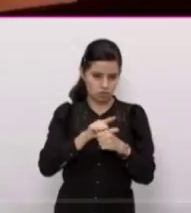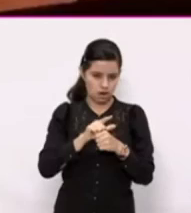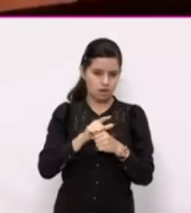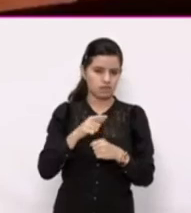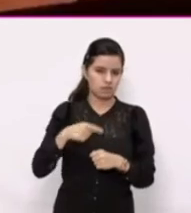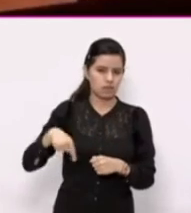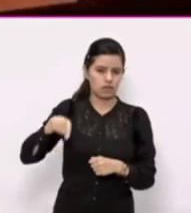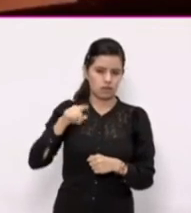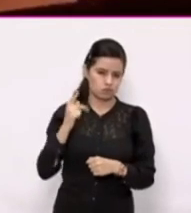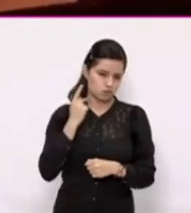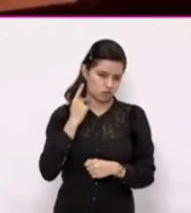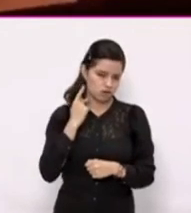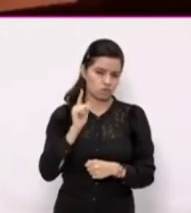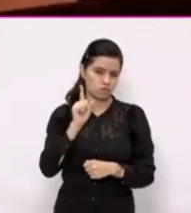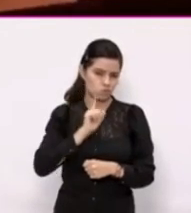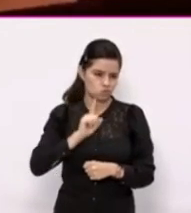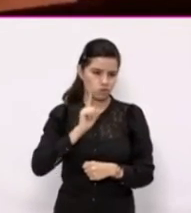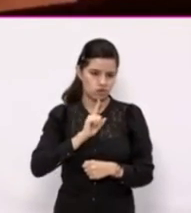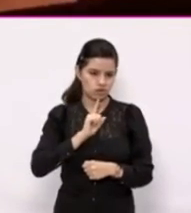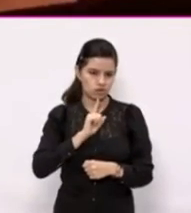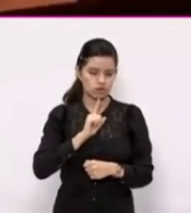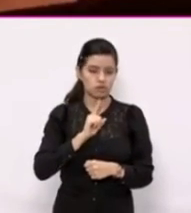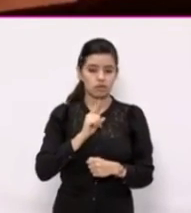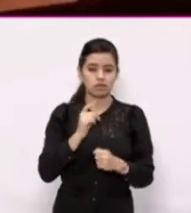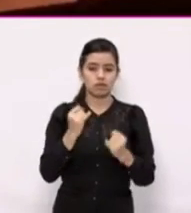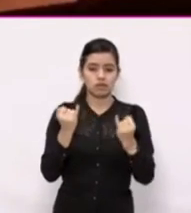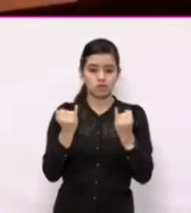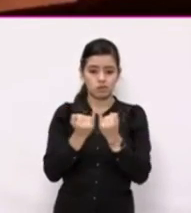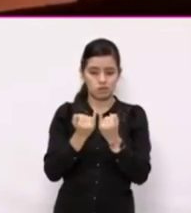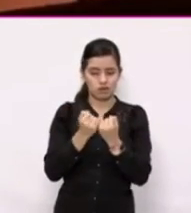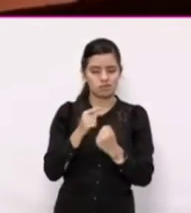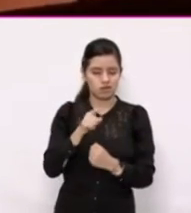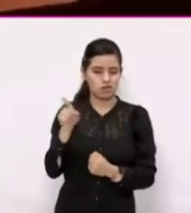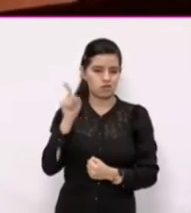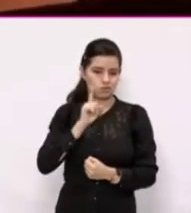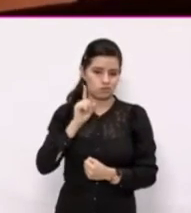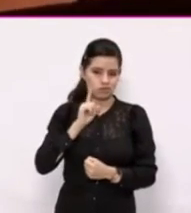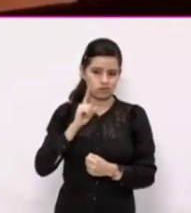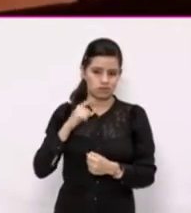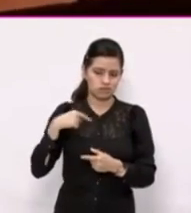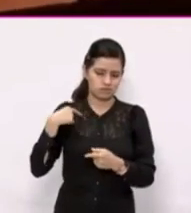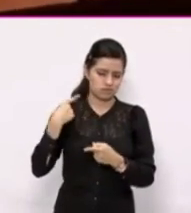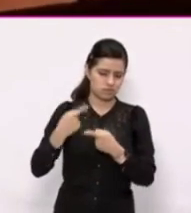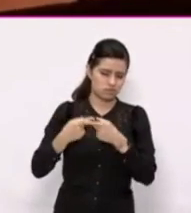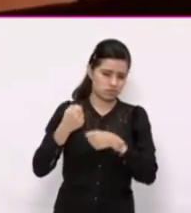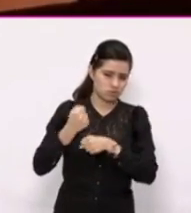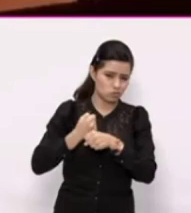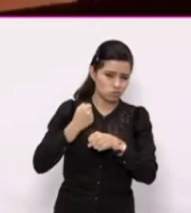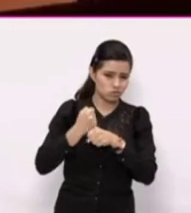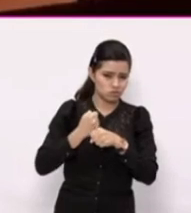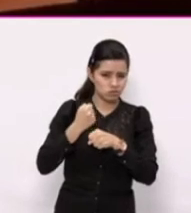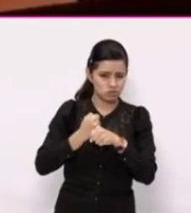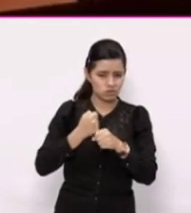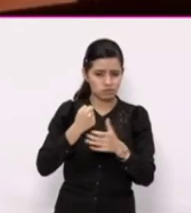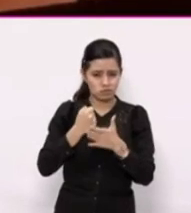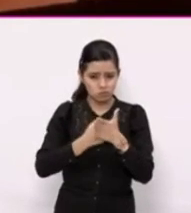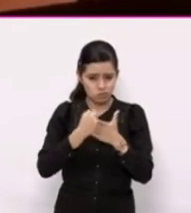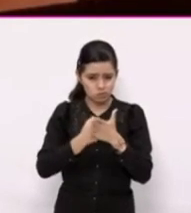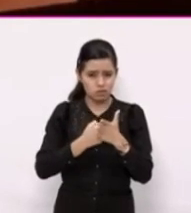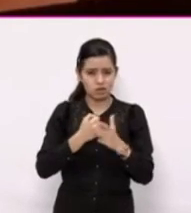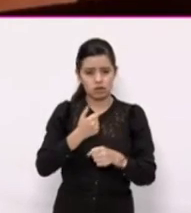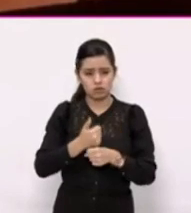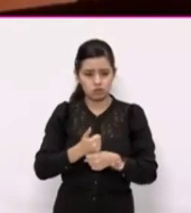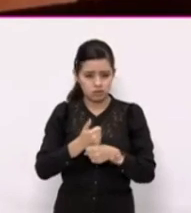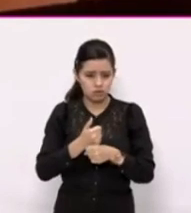compromiso. Mujeres, especial, principalmente de las mujeres, en su larga lucha por la igualdad